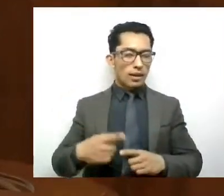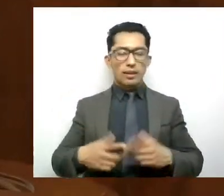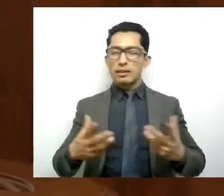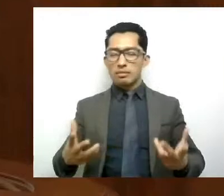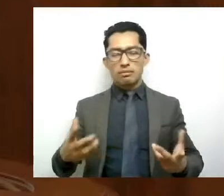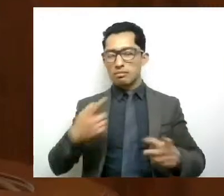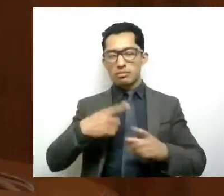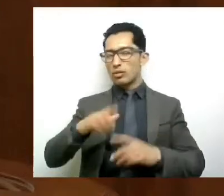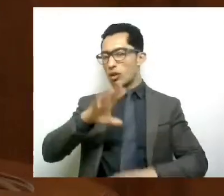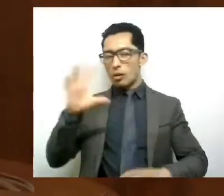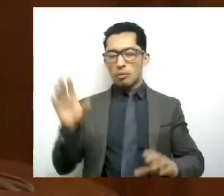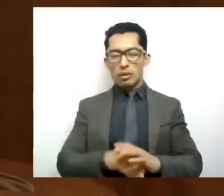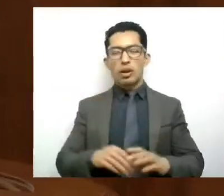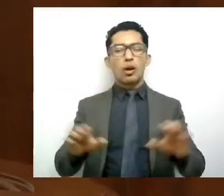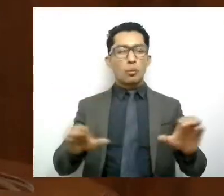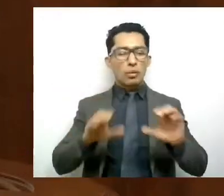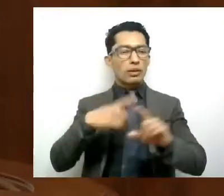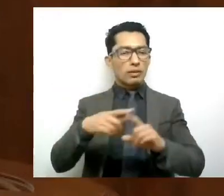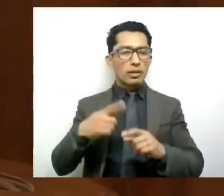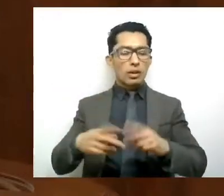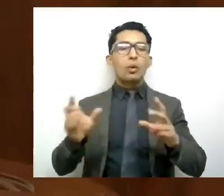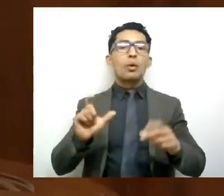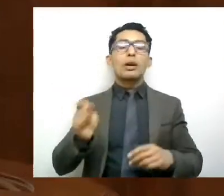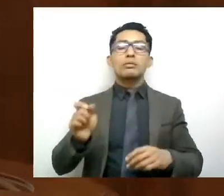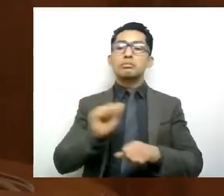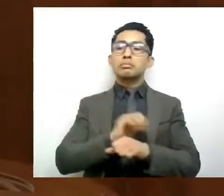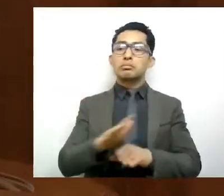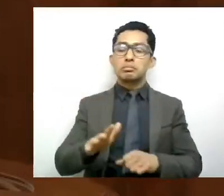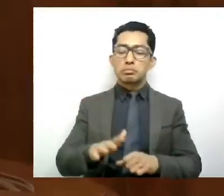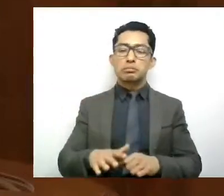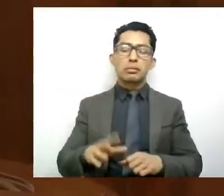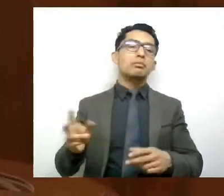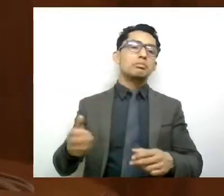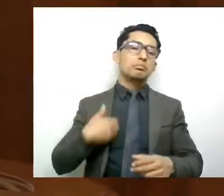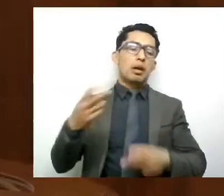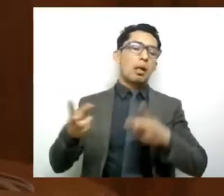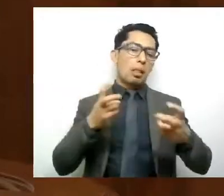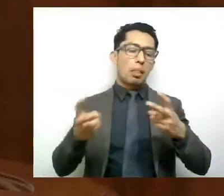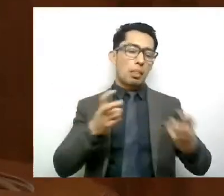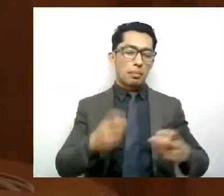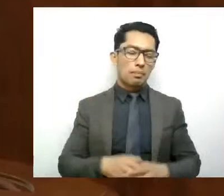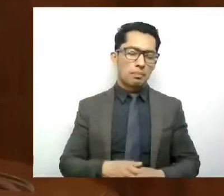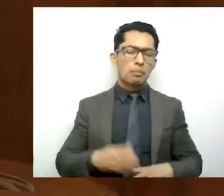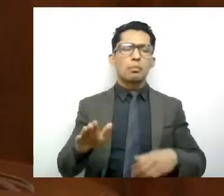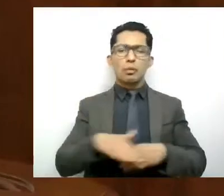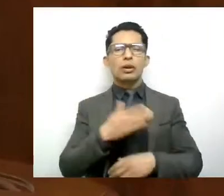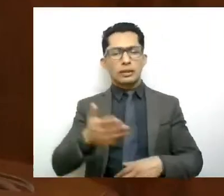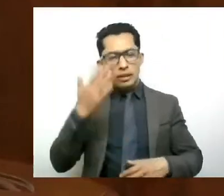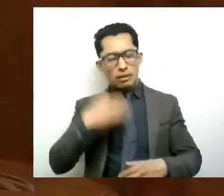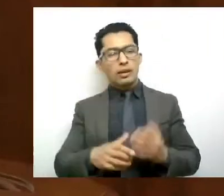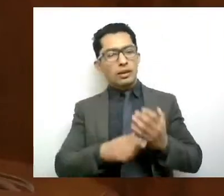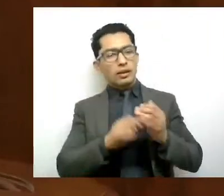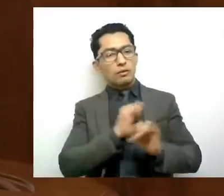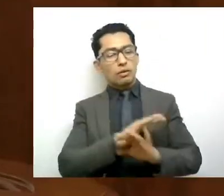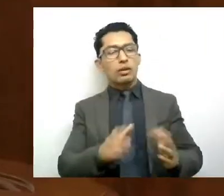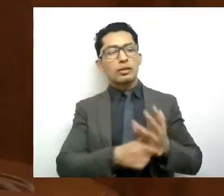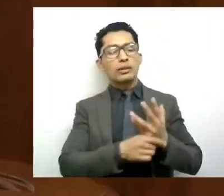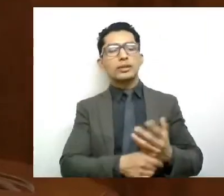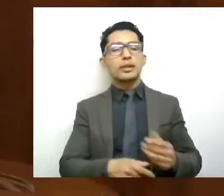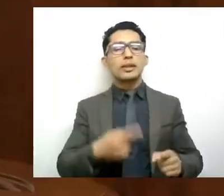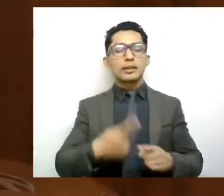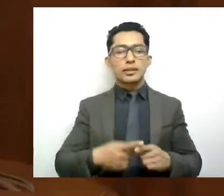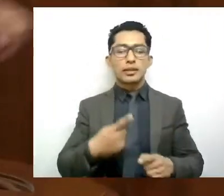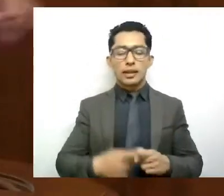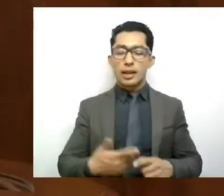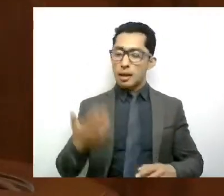de cómputo durante la pandemia. Lo anterior, de acuerdo con información proporcionada el pasado